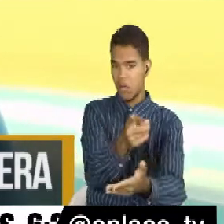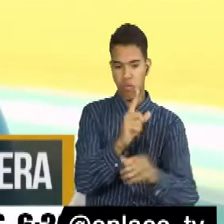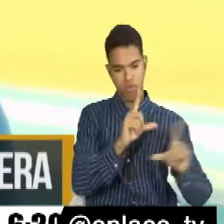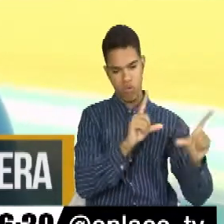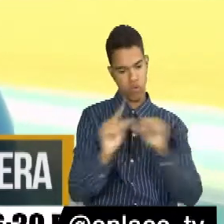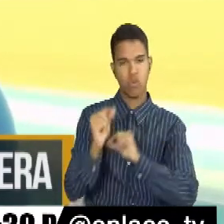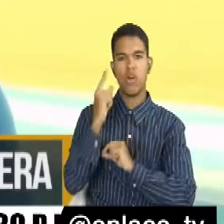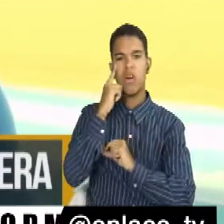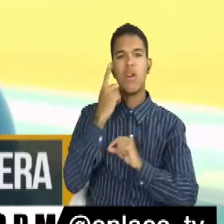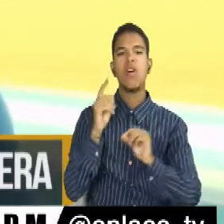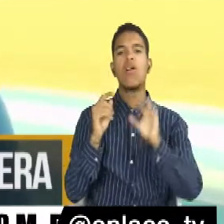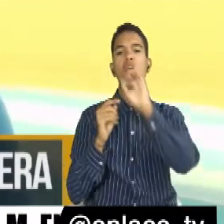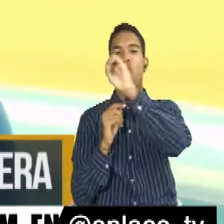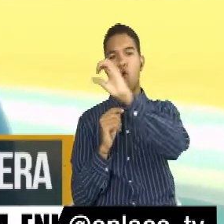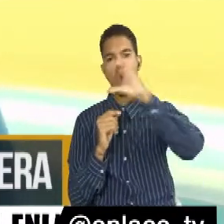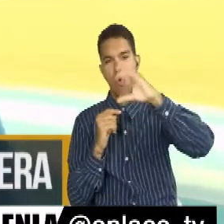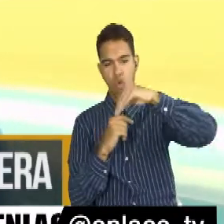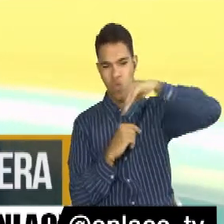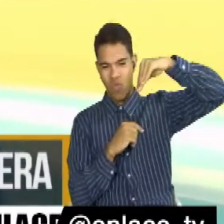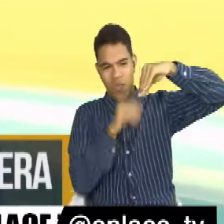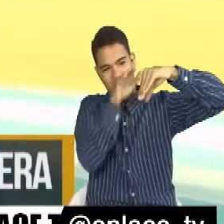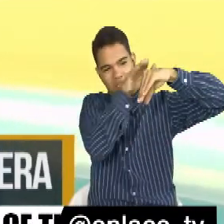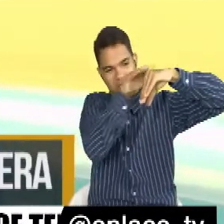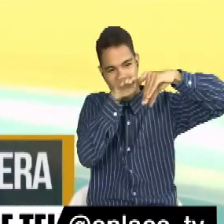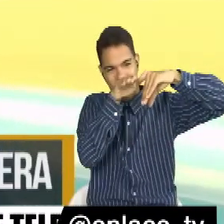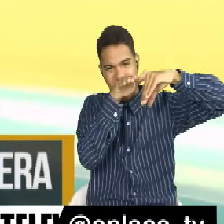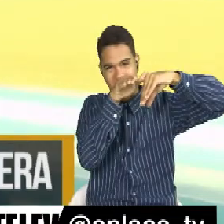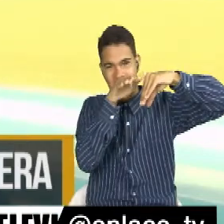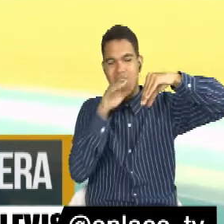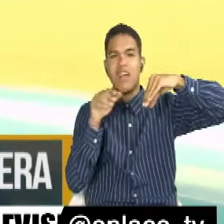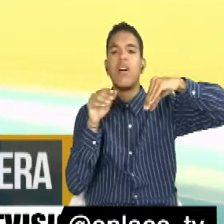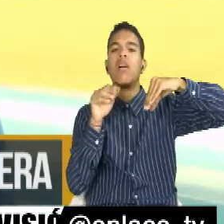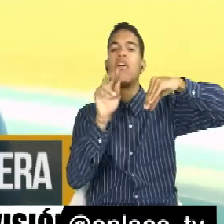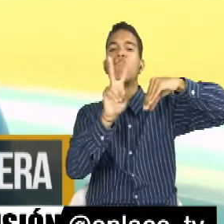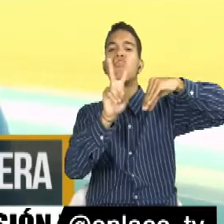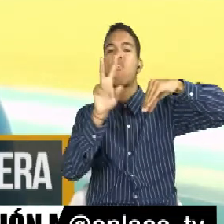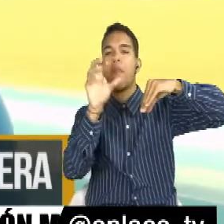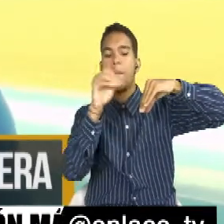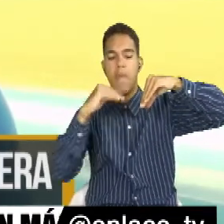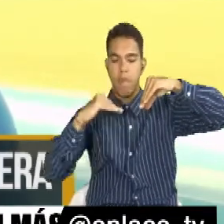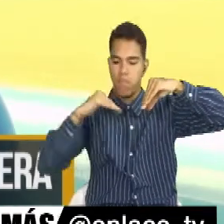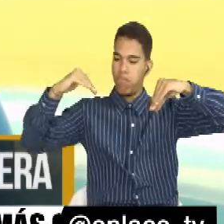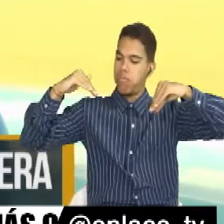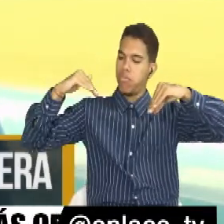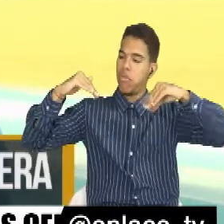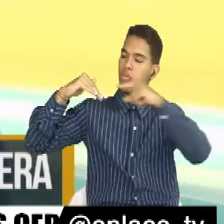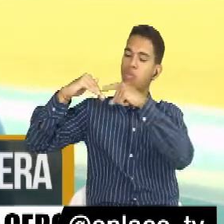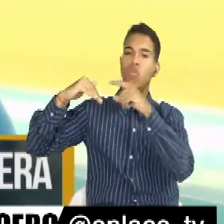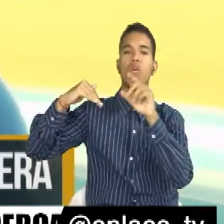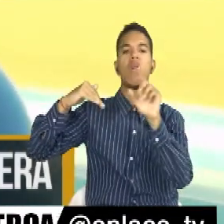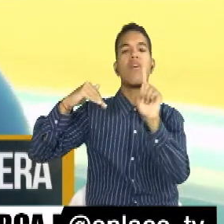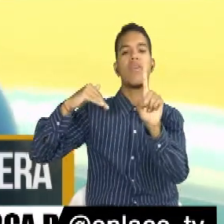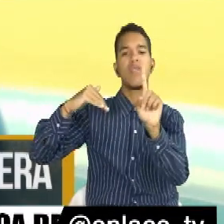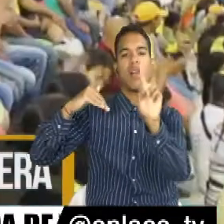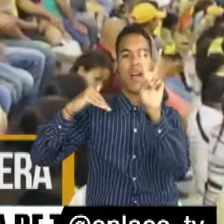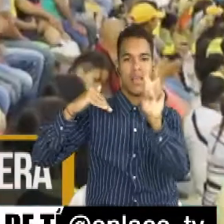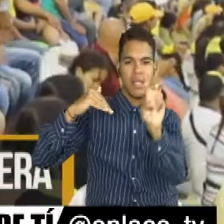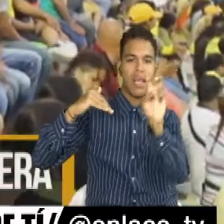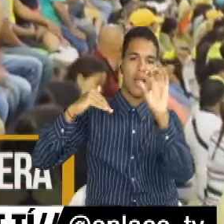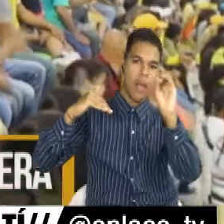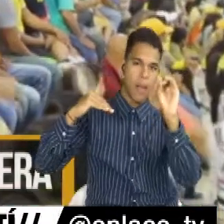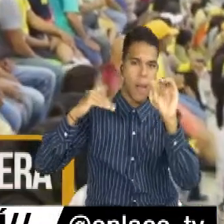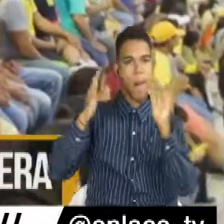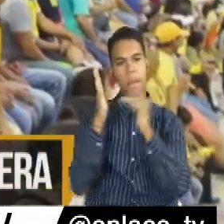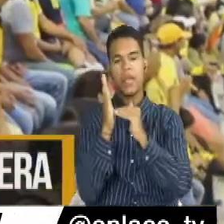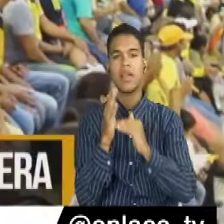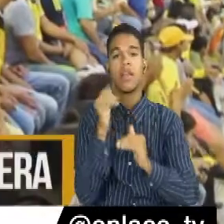de Occidental tenemos un precio de 220 mil y en la localidad de Oriental tenemos un precio de 170 mil. Son varios